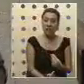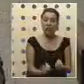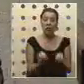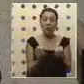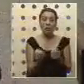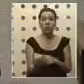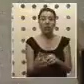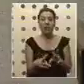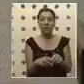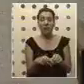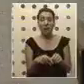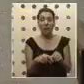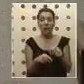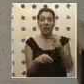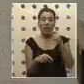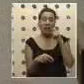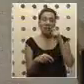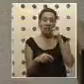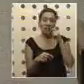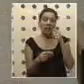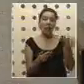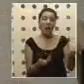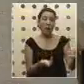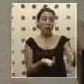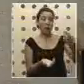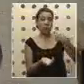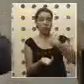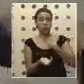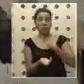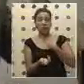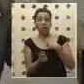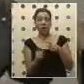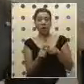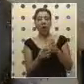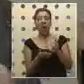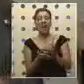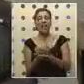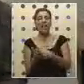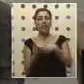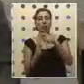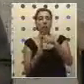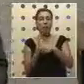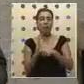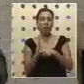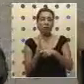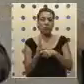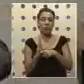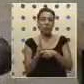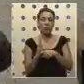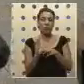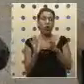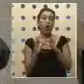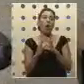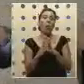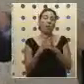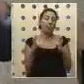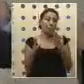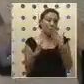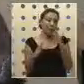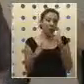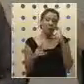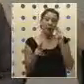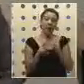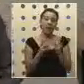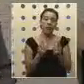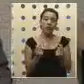muchas familias va a ser un ingreso equivalente al ingreso mensual o por lo menos muy significativo para